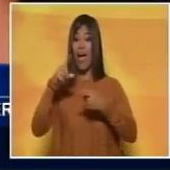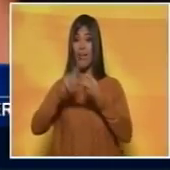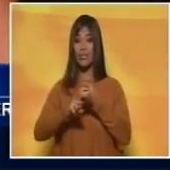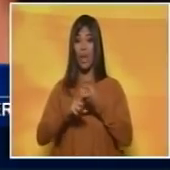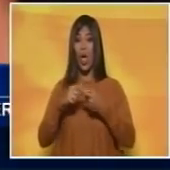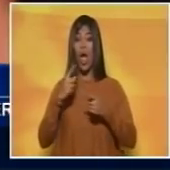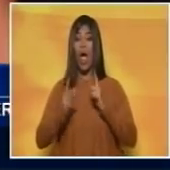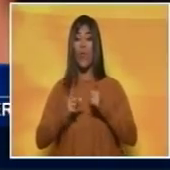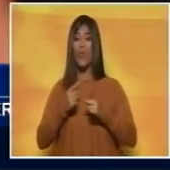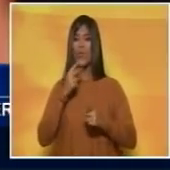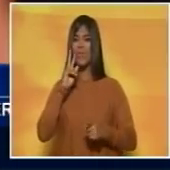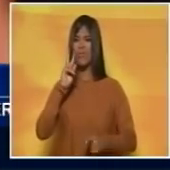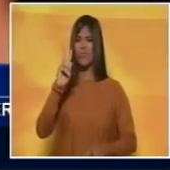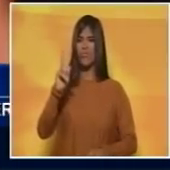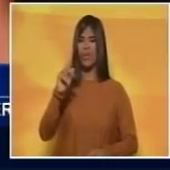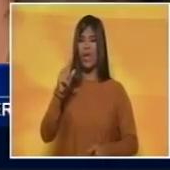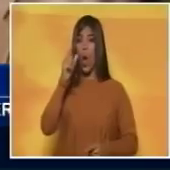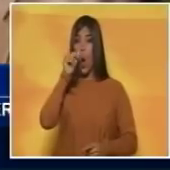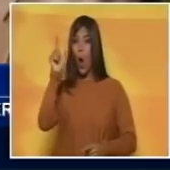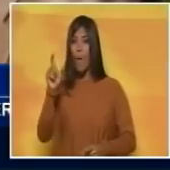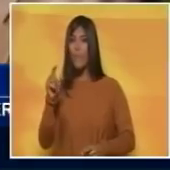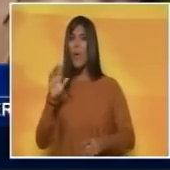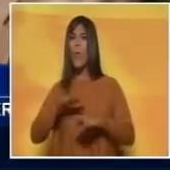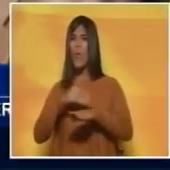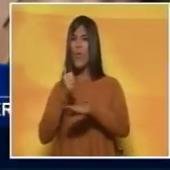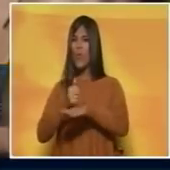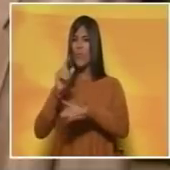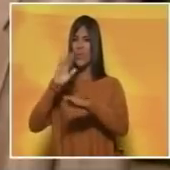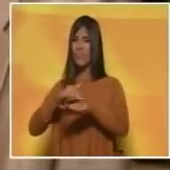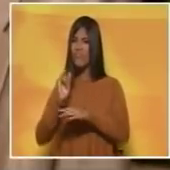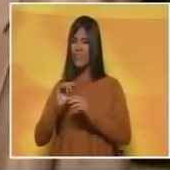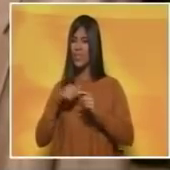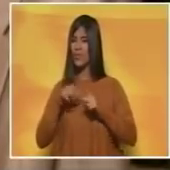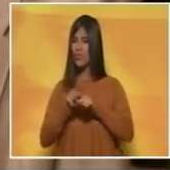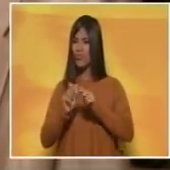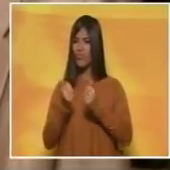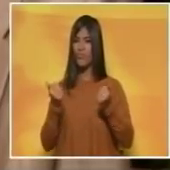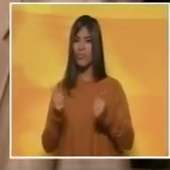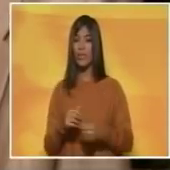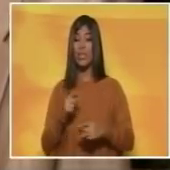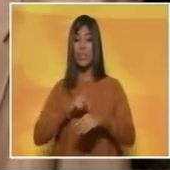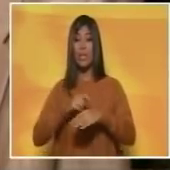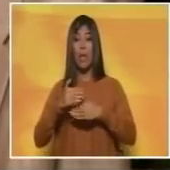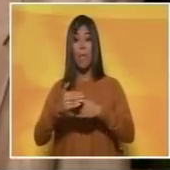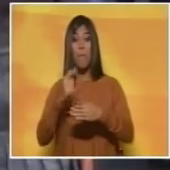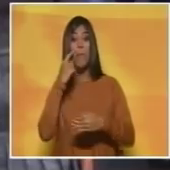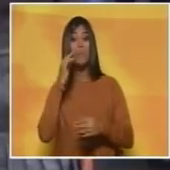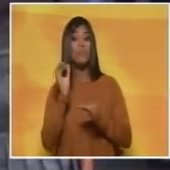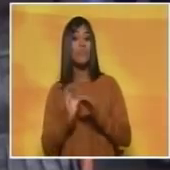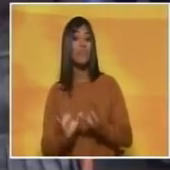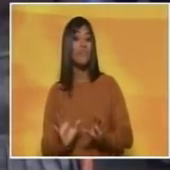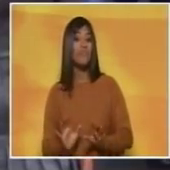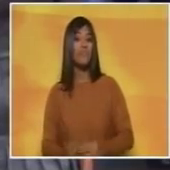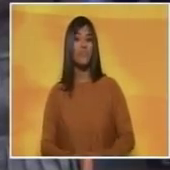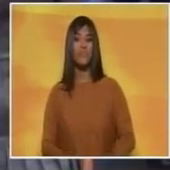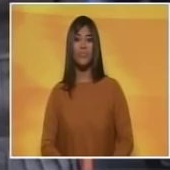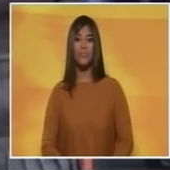y algunos quisieron ver en Cooper el motivo de ese adiós. Pasará el tiempo y veremos.